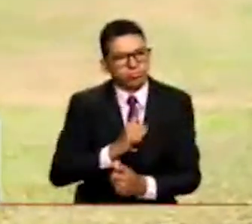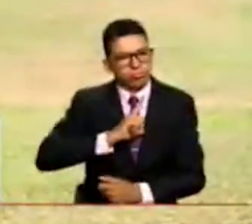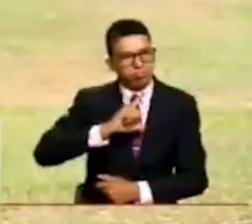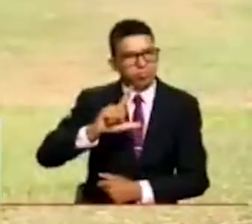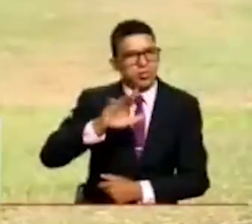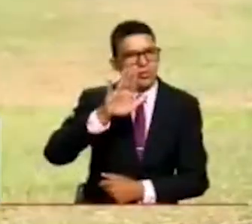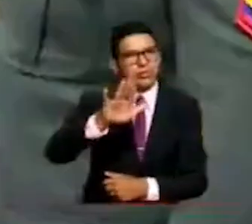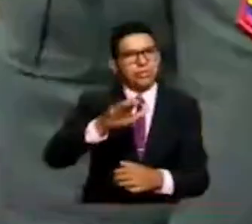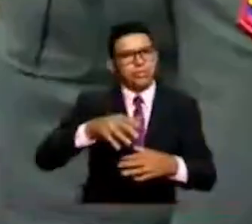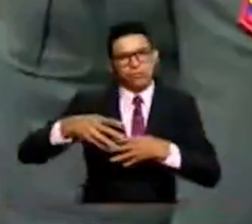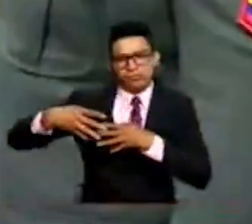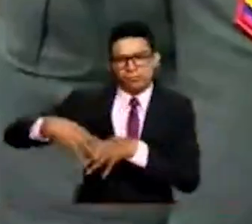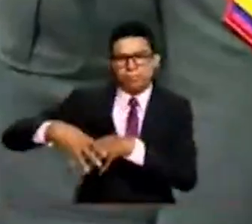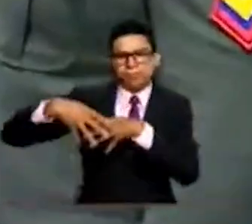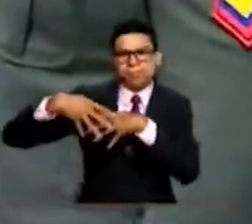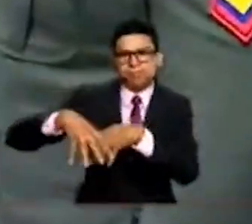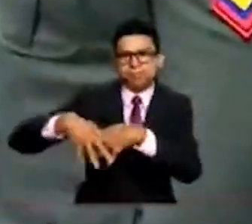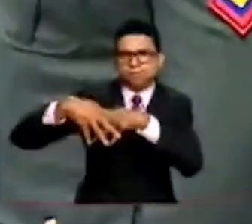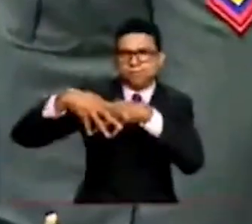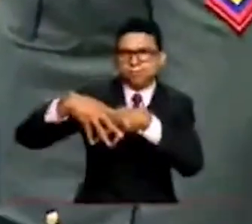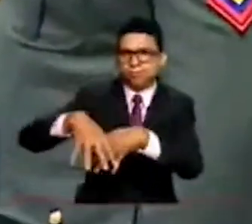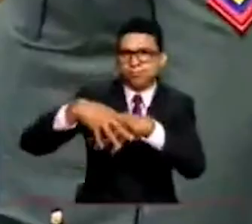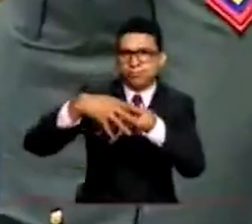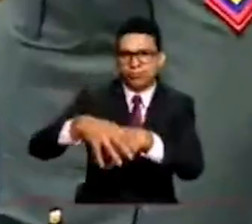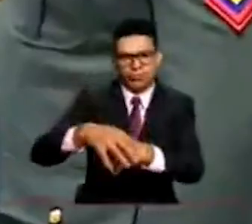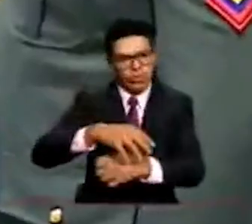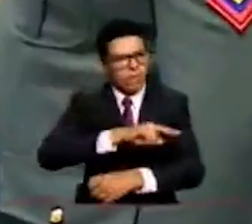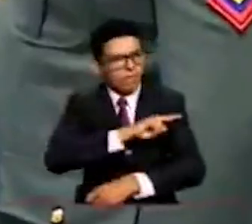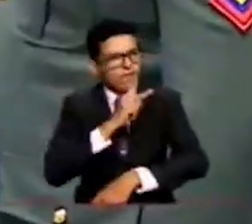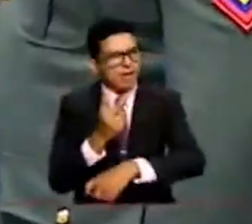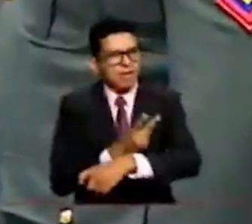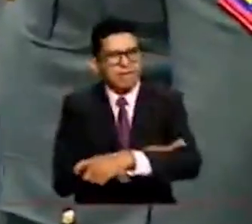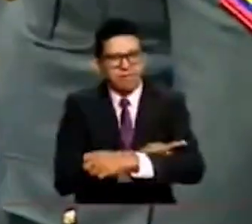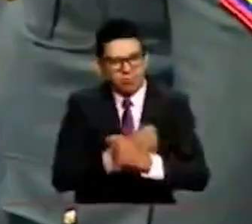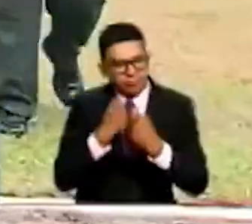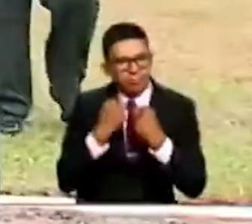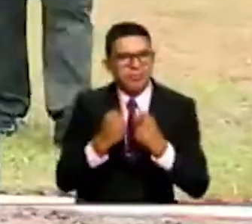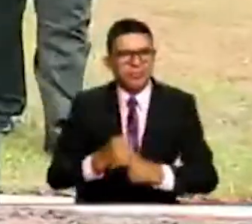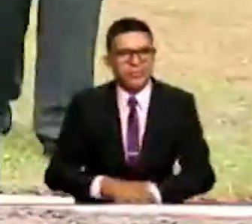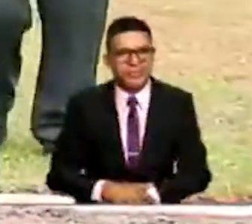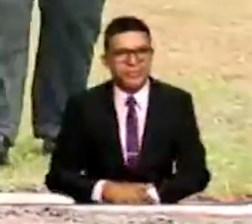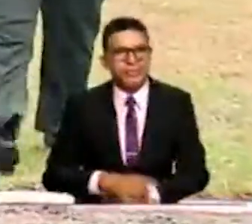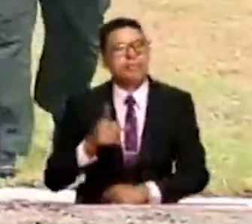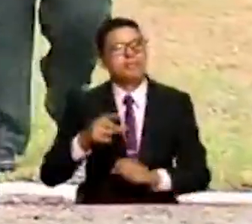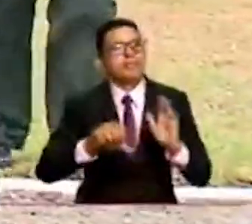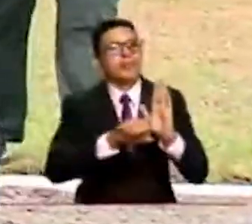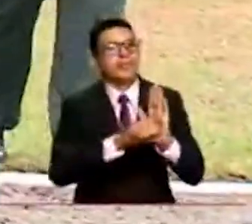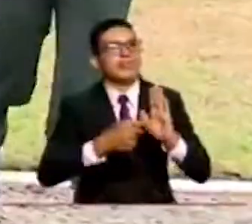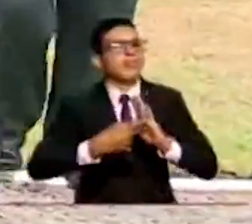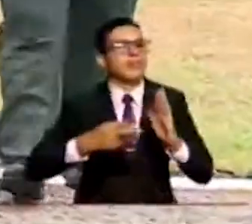quienes guían a sus tropas con valentía y determinación. Estas distinciones son el símbolo de un